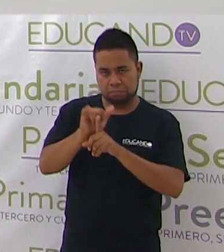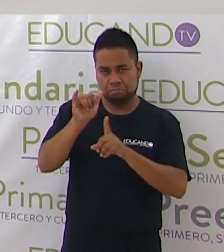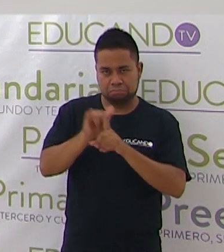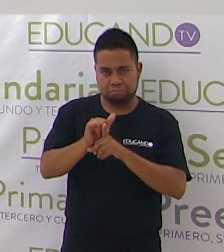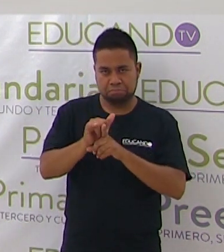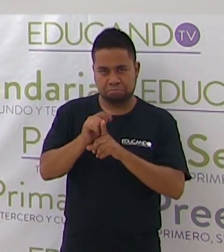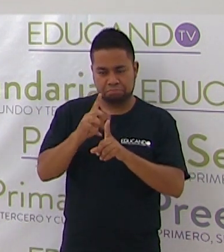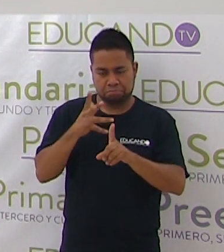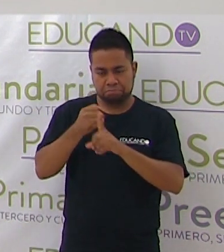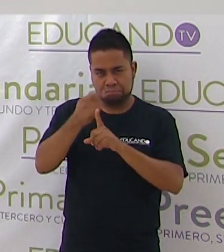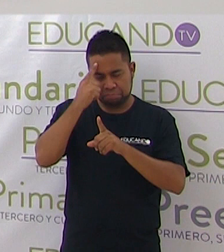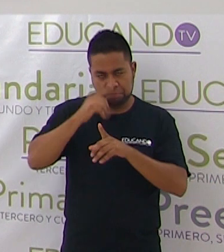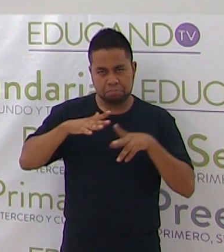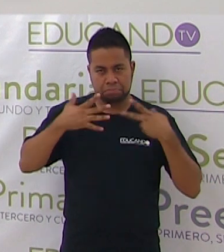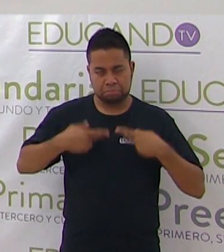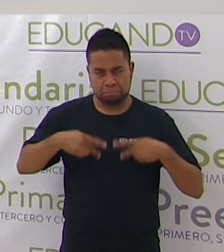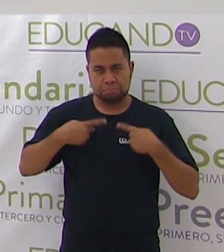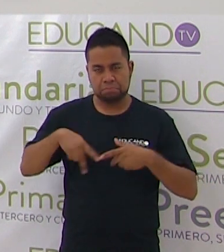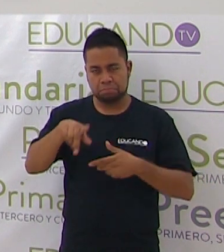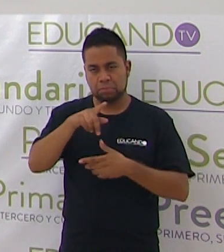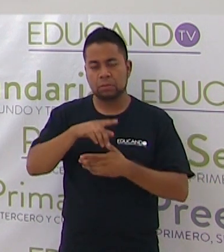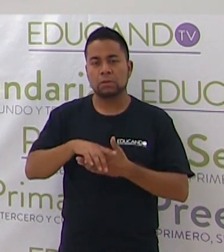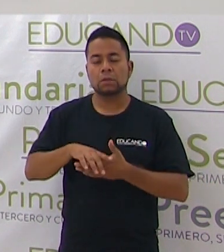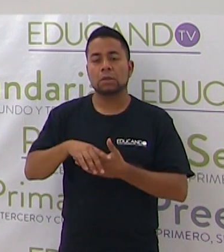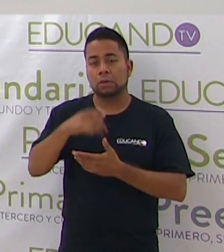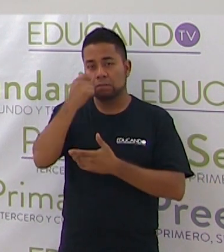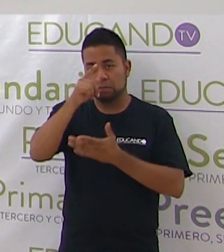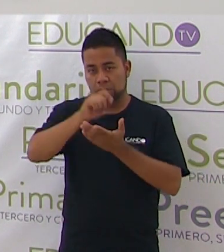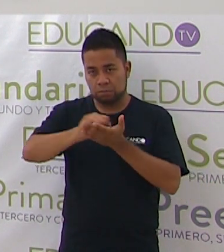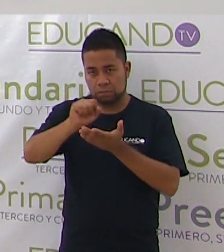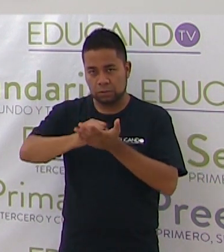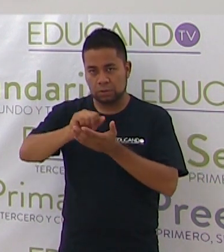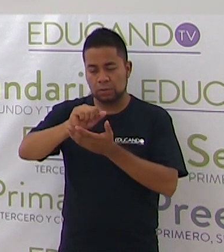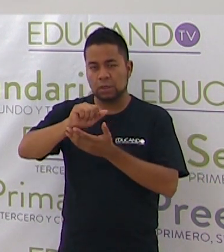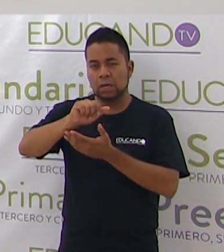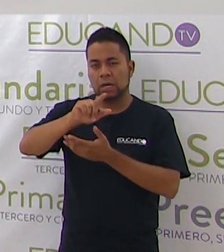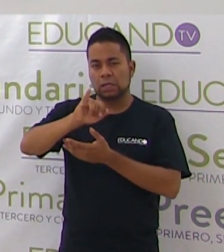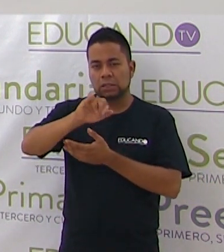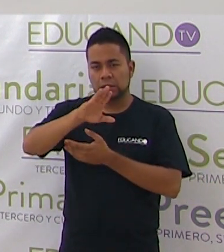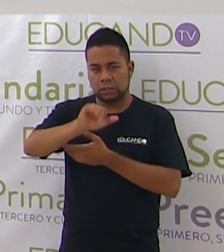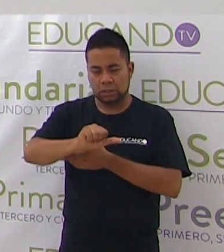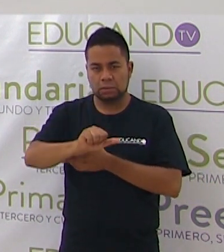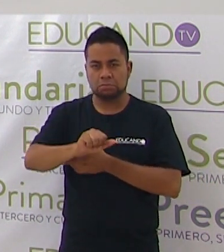Calderón. El bullying es una forma de violencia entre compañeros en la